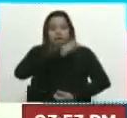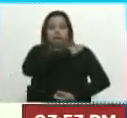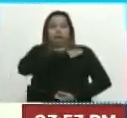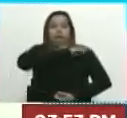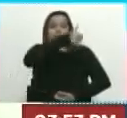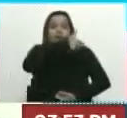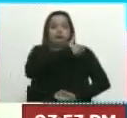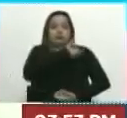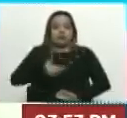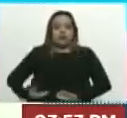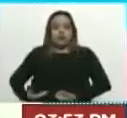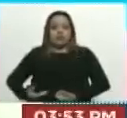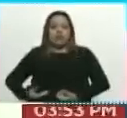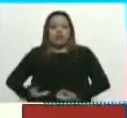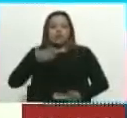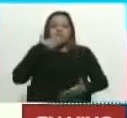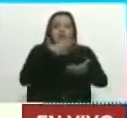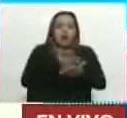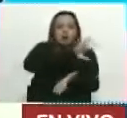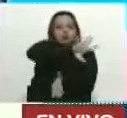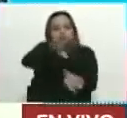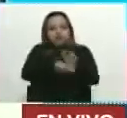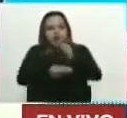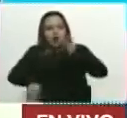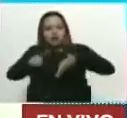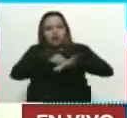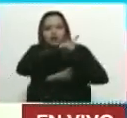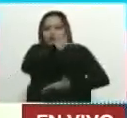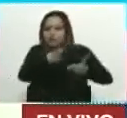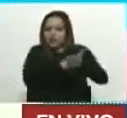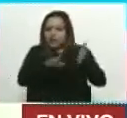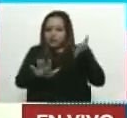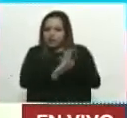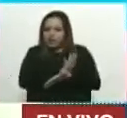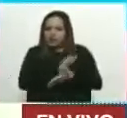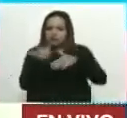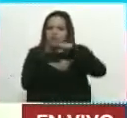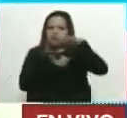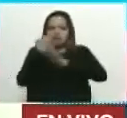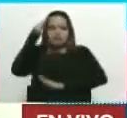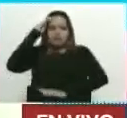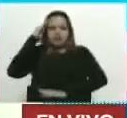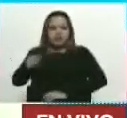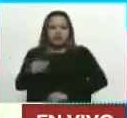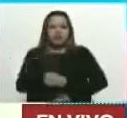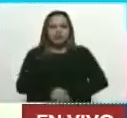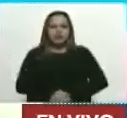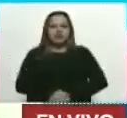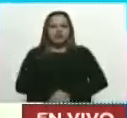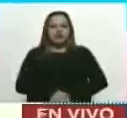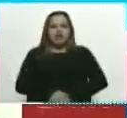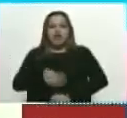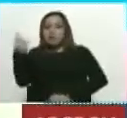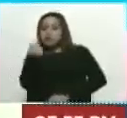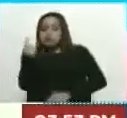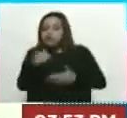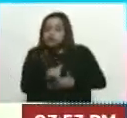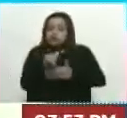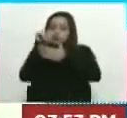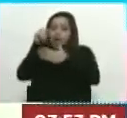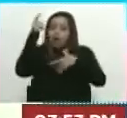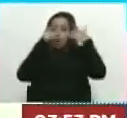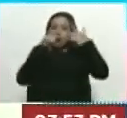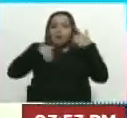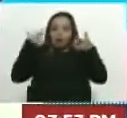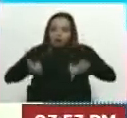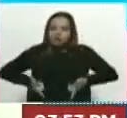un reordenamiento, una refundación completa de la institución militar, y solo con su liderazgo fue